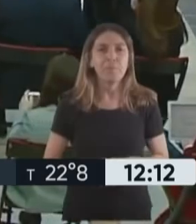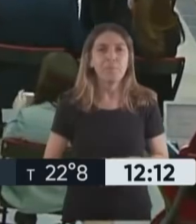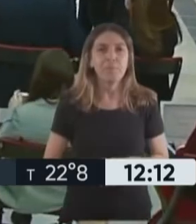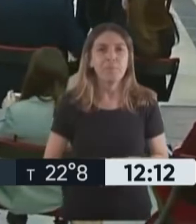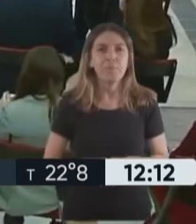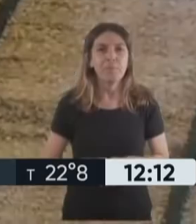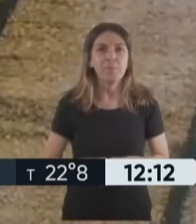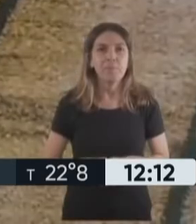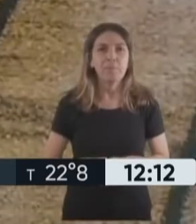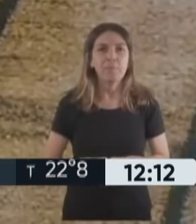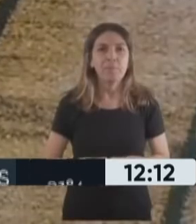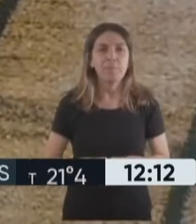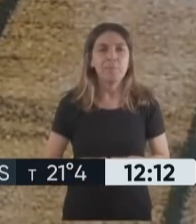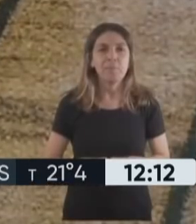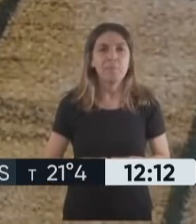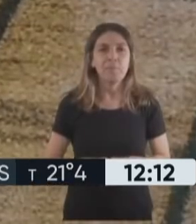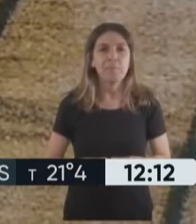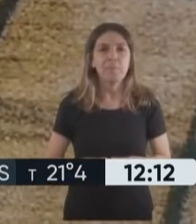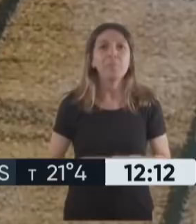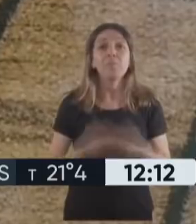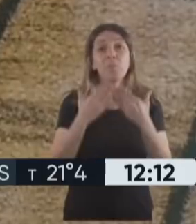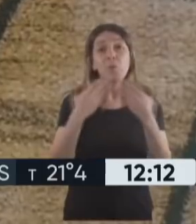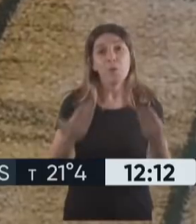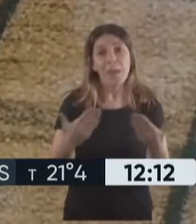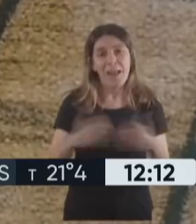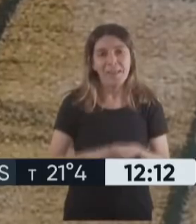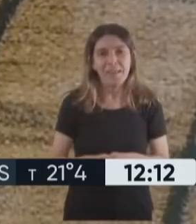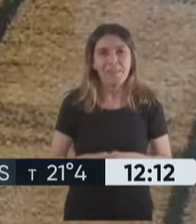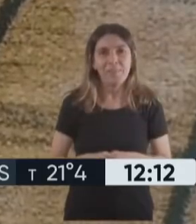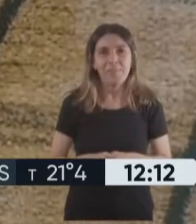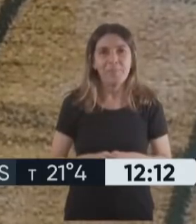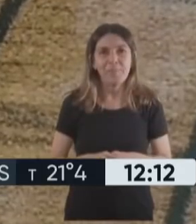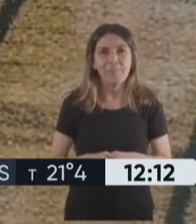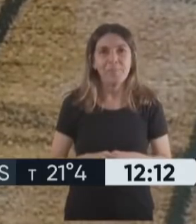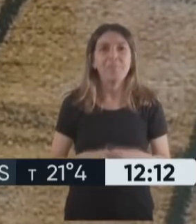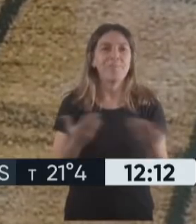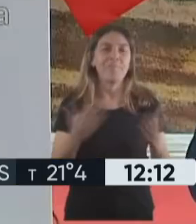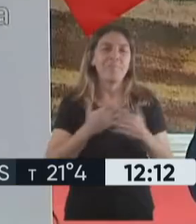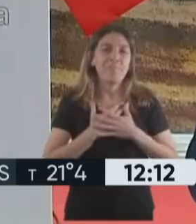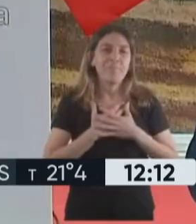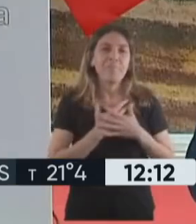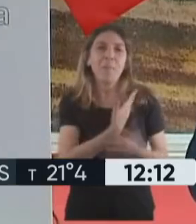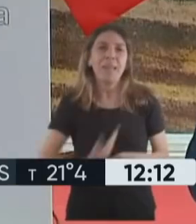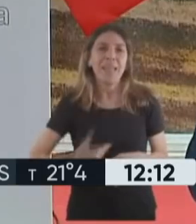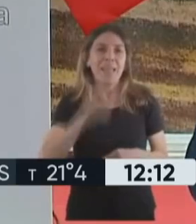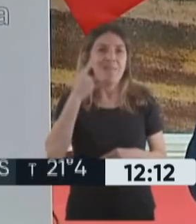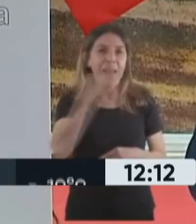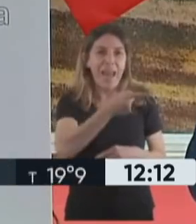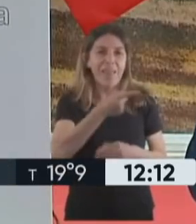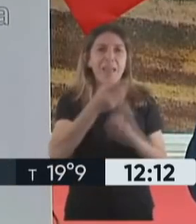es el presidente de chile gabriel boric quien toma la palabra en primer lugar tras la rúbrica del nuevo presidente alberto fernández